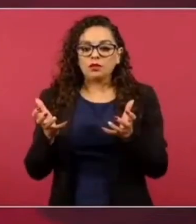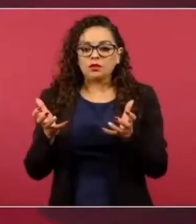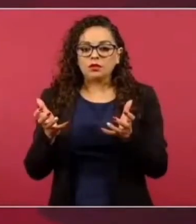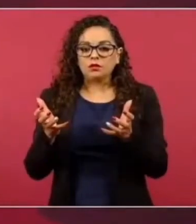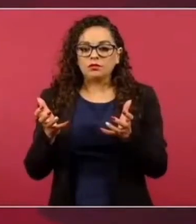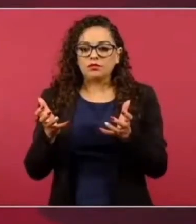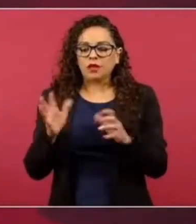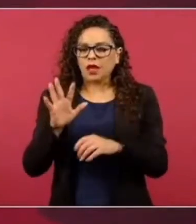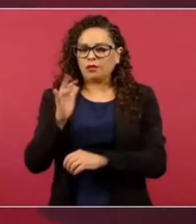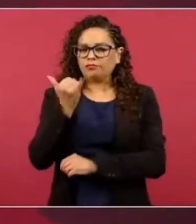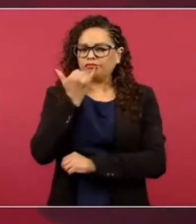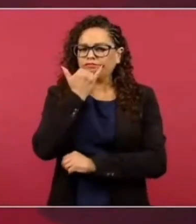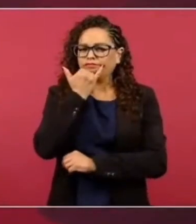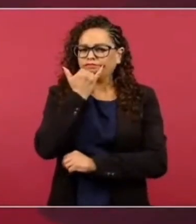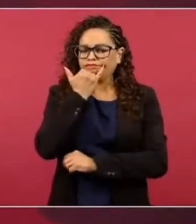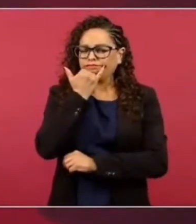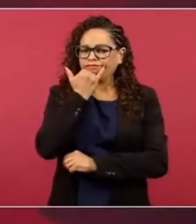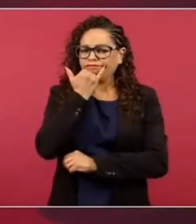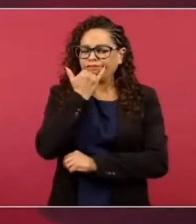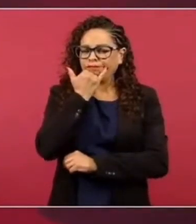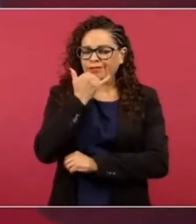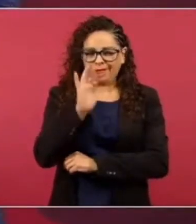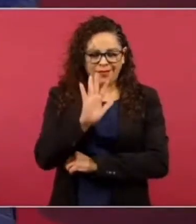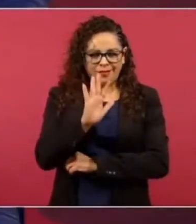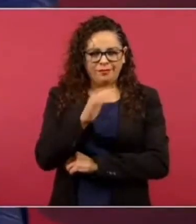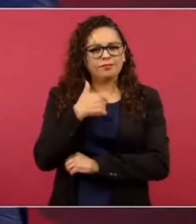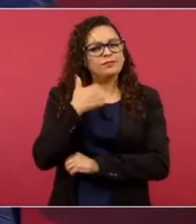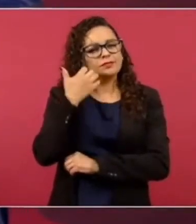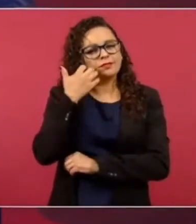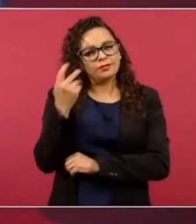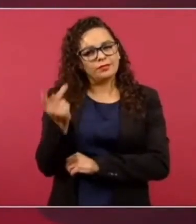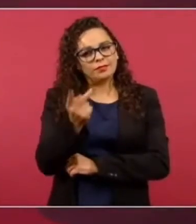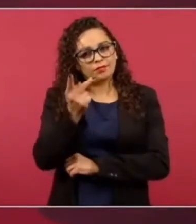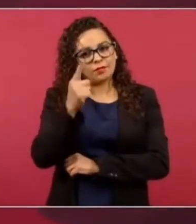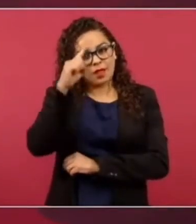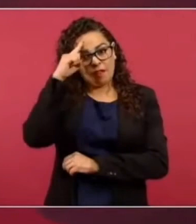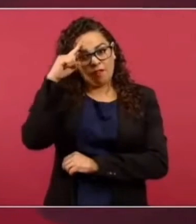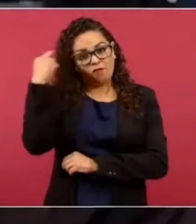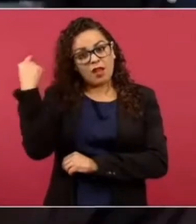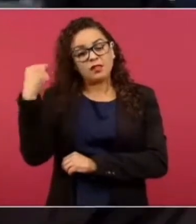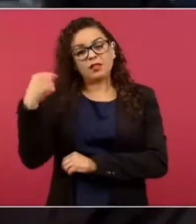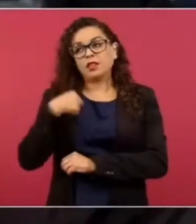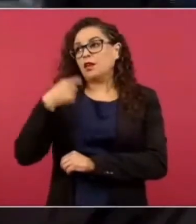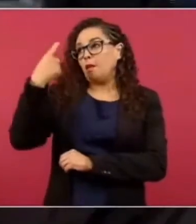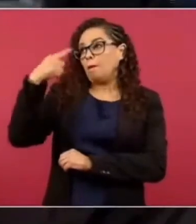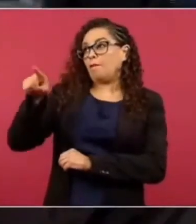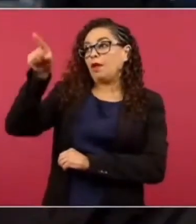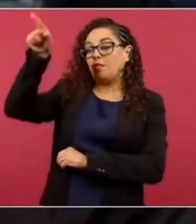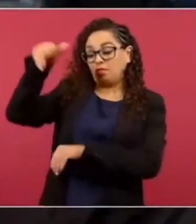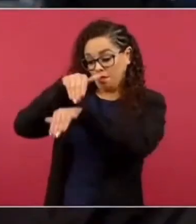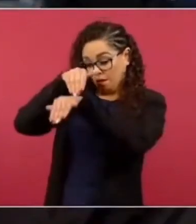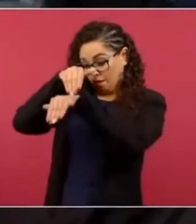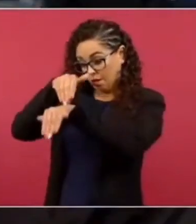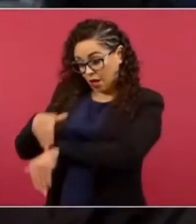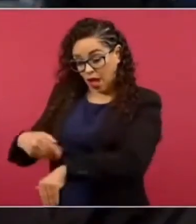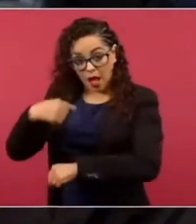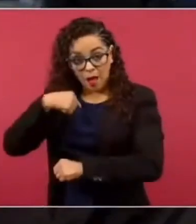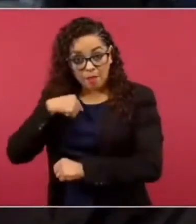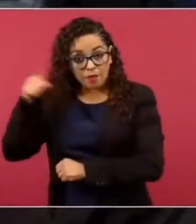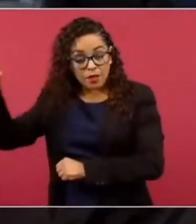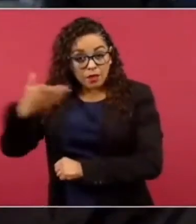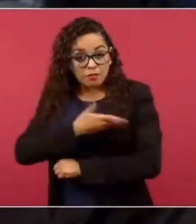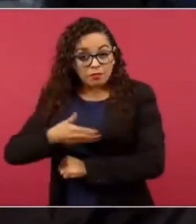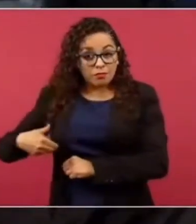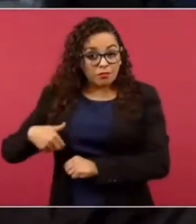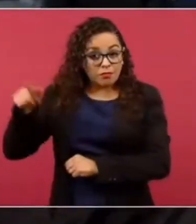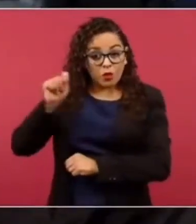Doblega tan fácil a Donald Trump. Presidente, entonces, ¿cuál fue el argumento que se